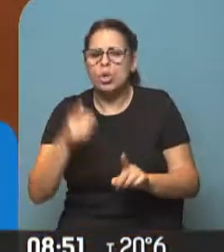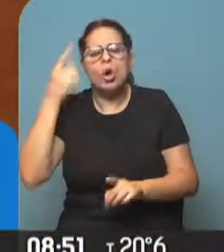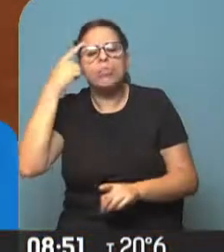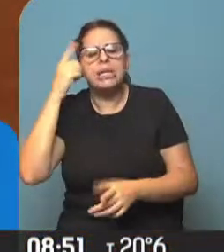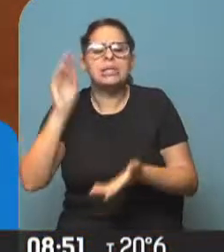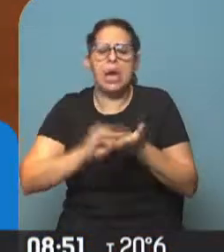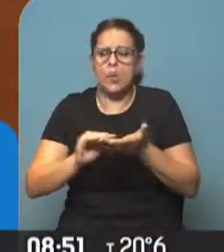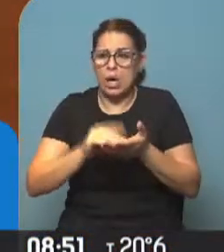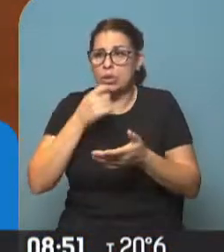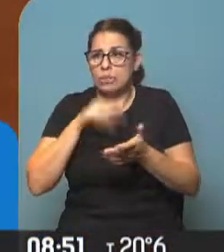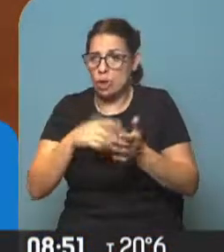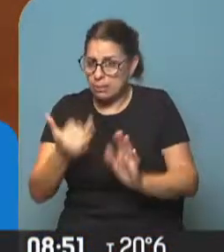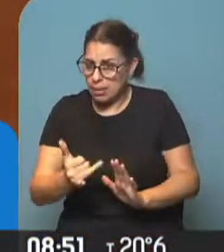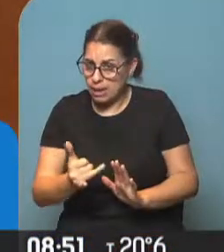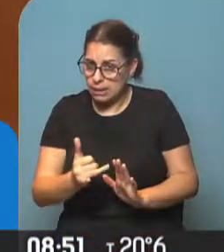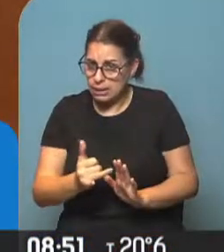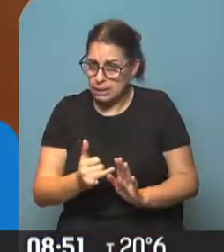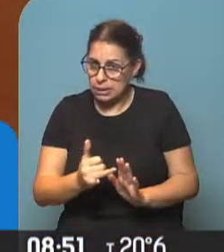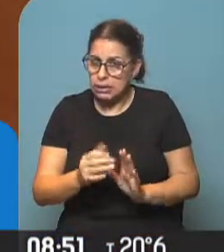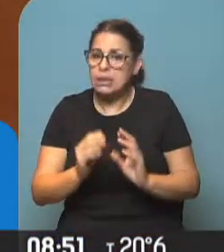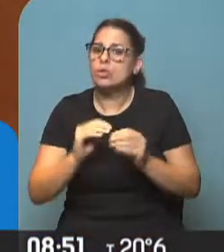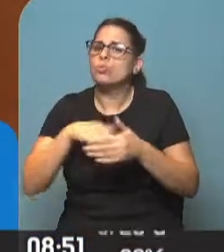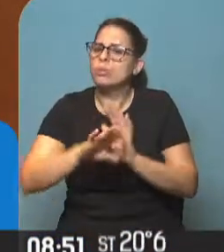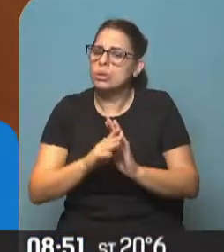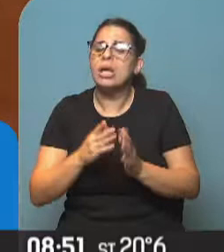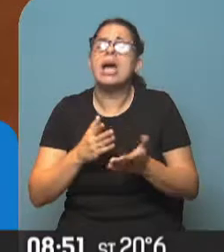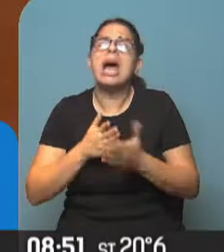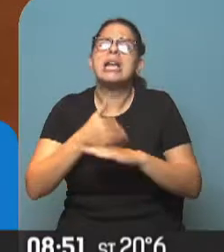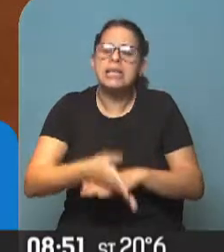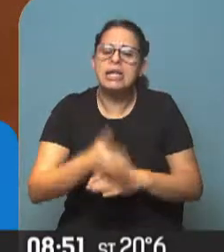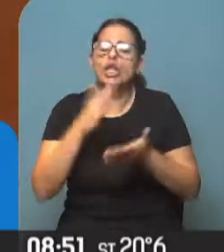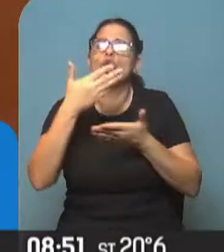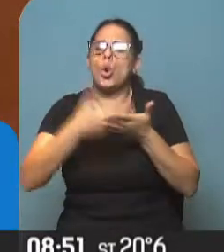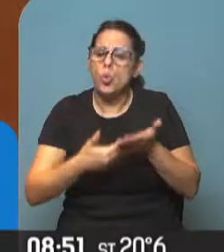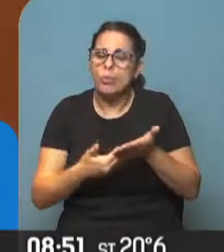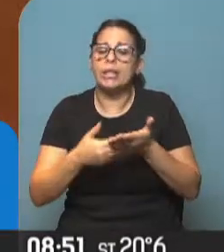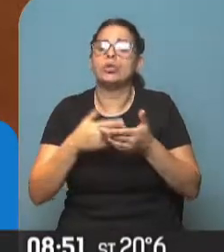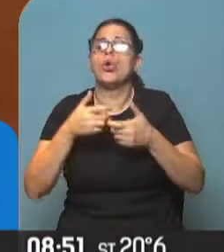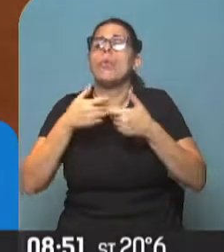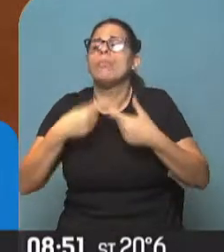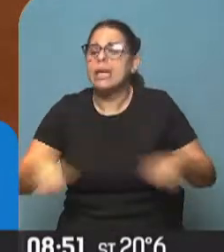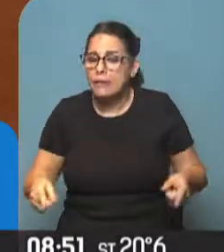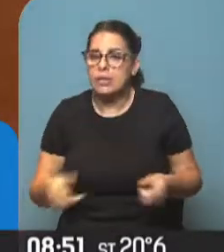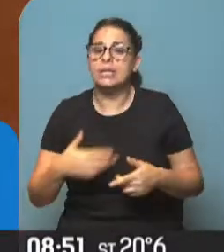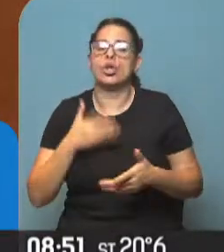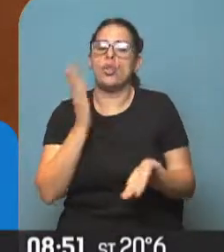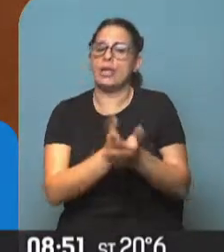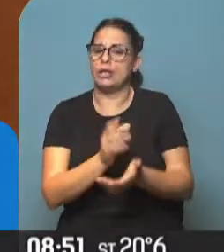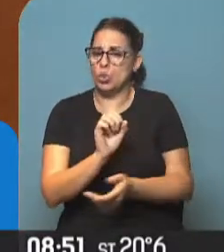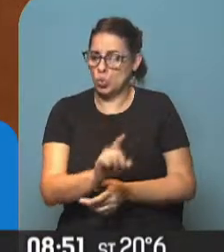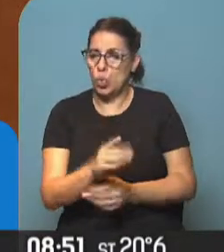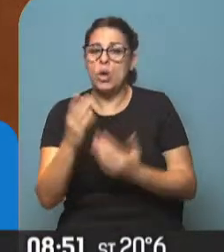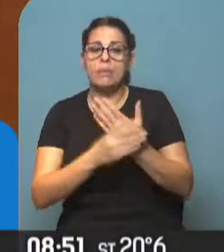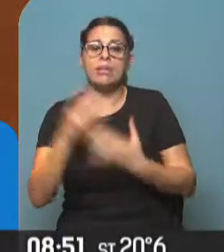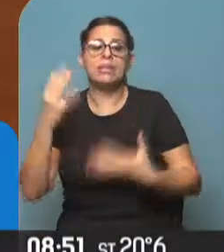abogado en el caso de que tenga un problema si parte del asunto acceder a documentos acceder a beneficios acceder a sus derechos por eso el